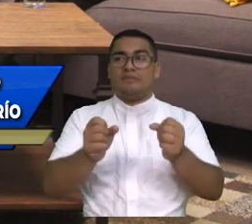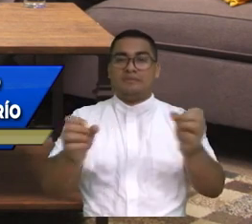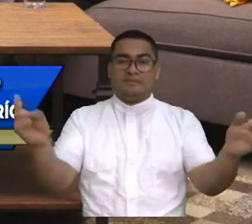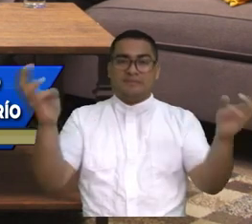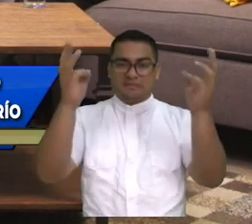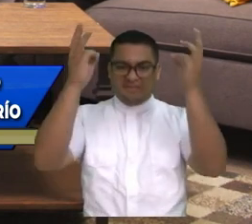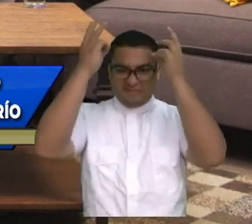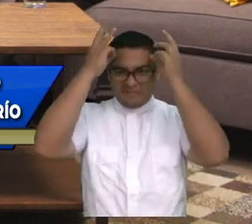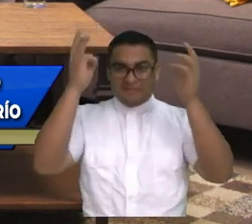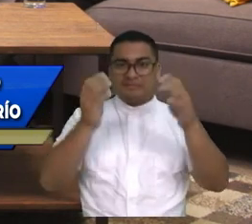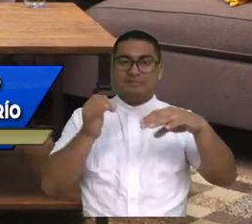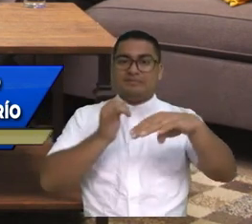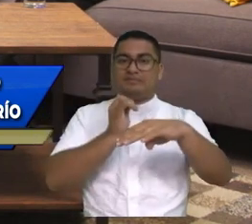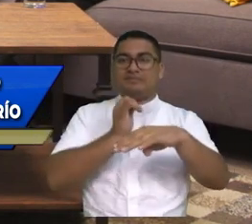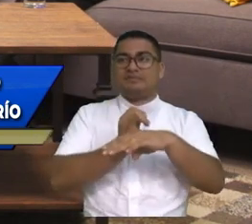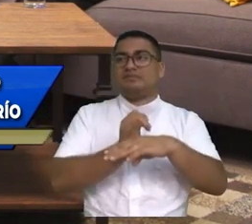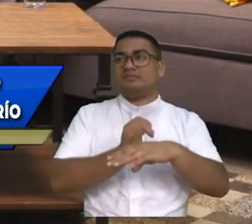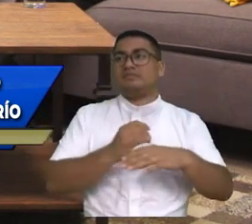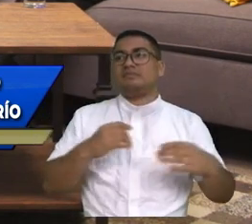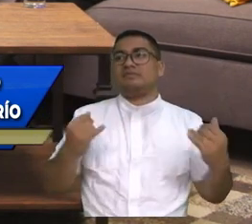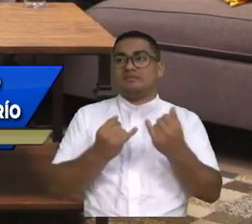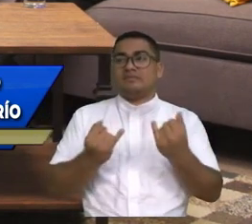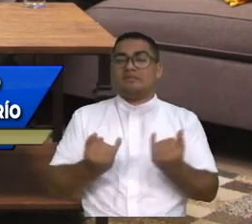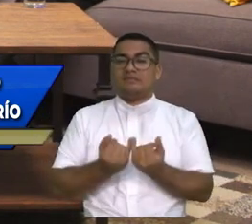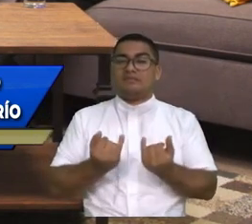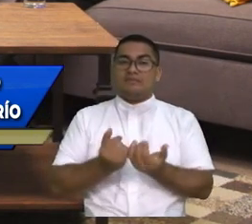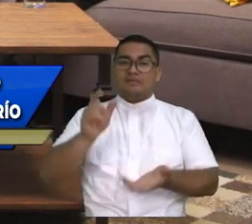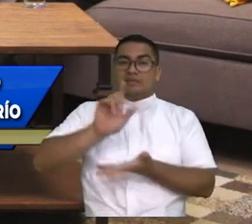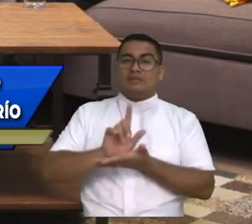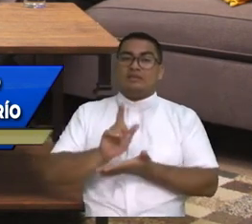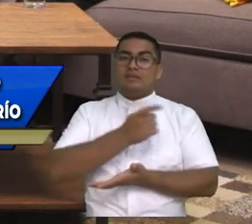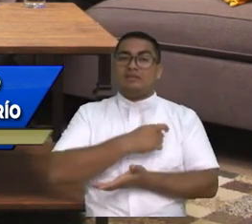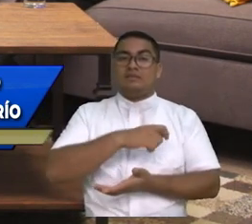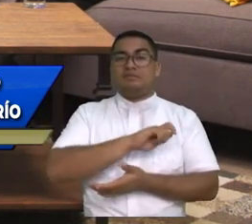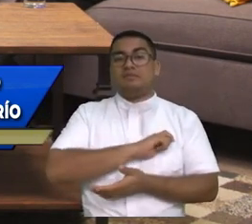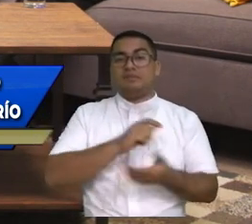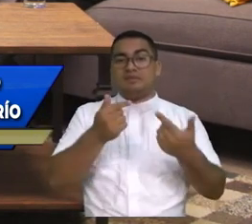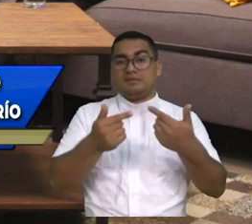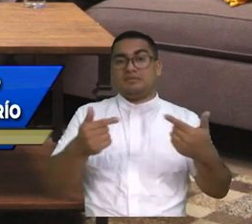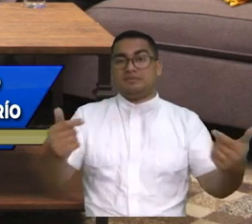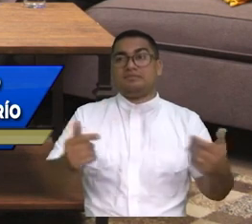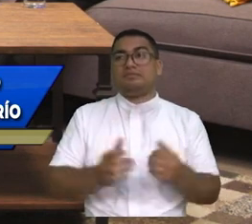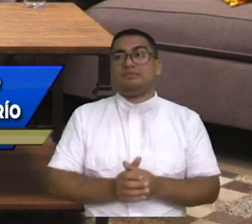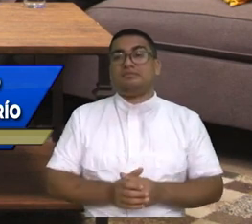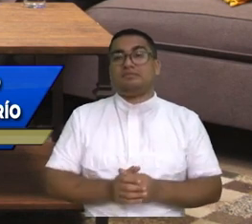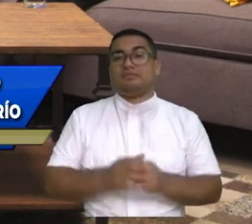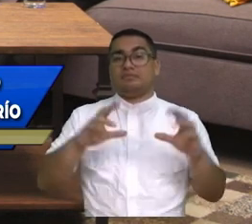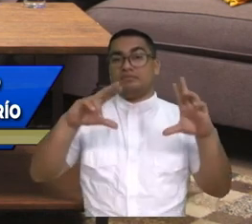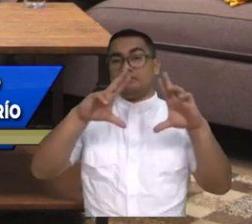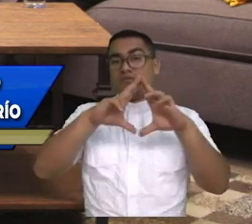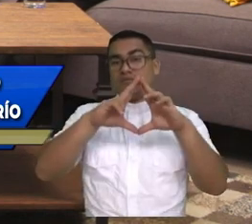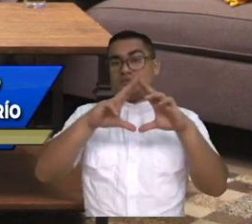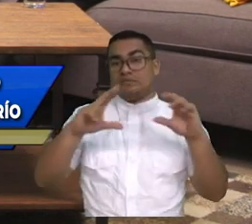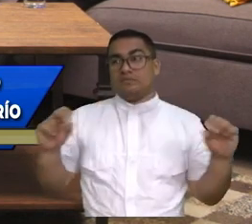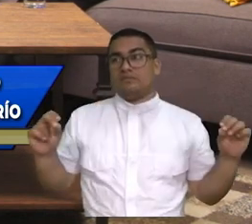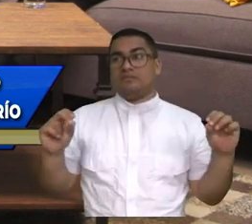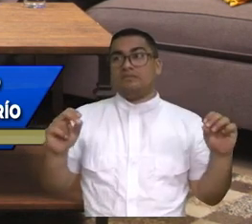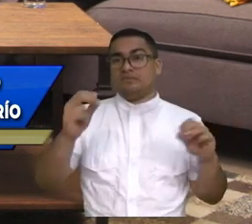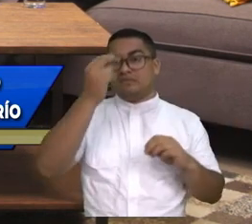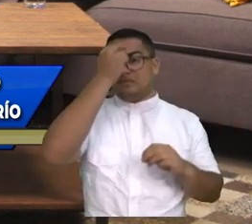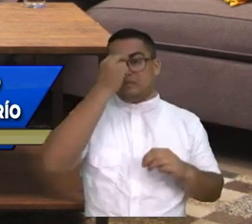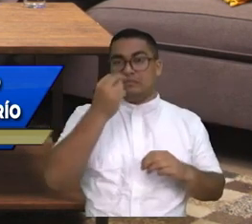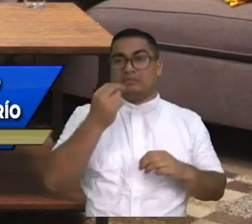solo de la iglesia, sino de un príncipe del modernismo, de un príncipe de la letra castellana. Nicaragua rindió el honor